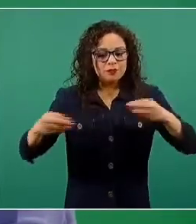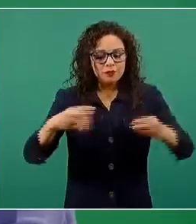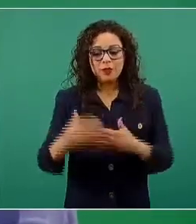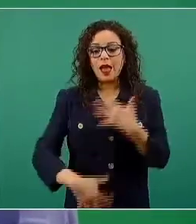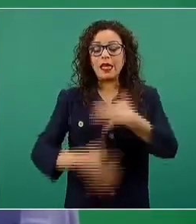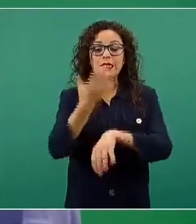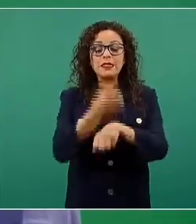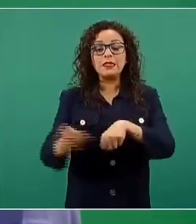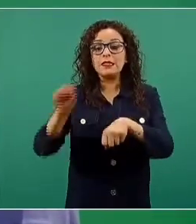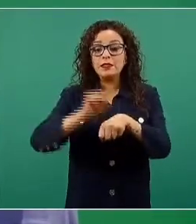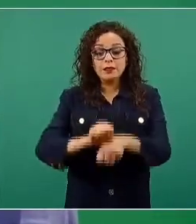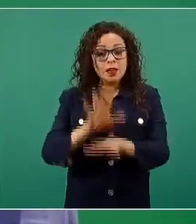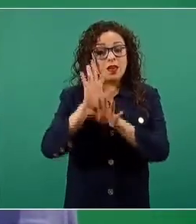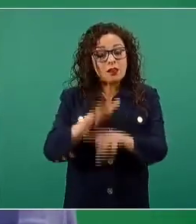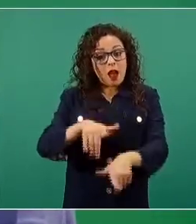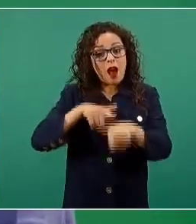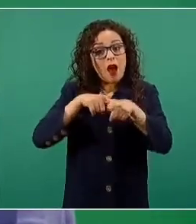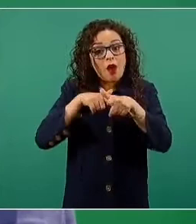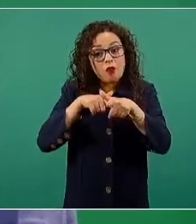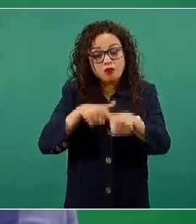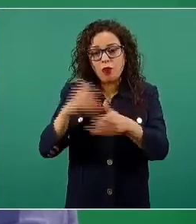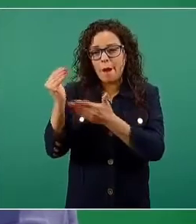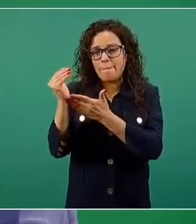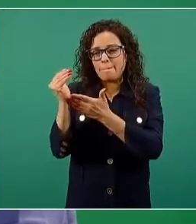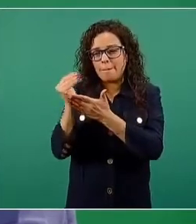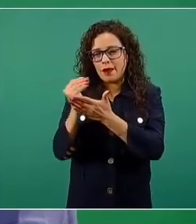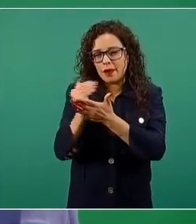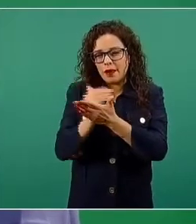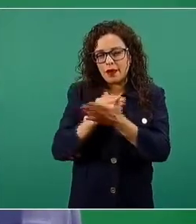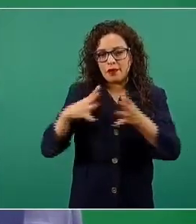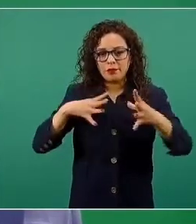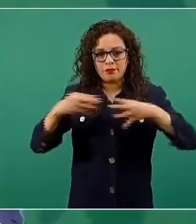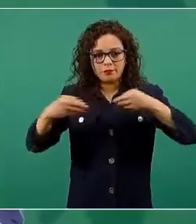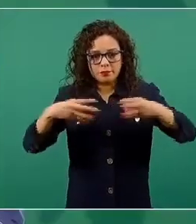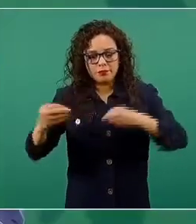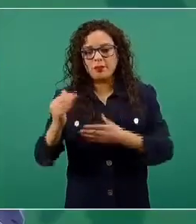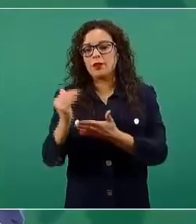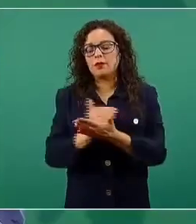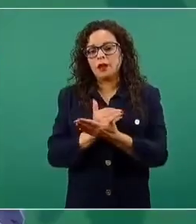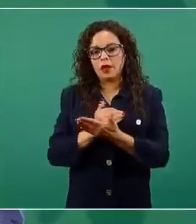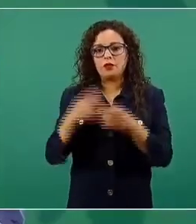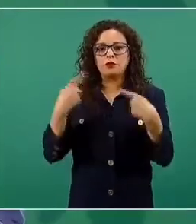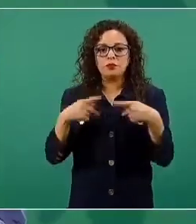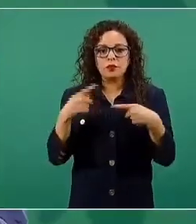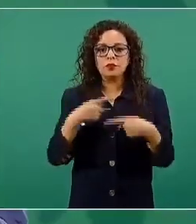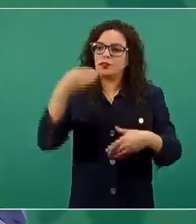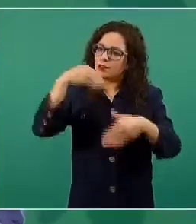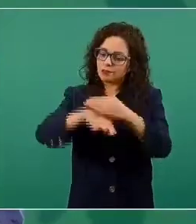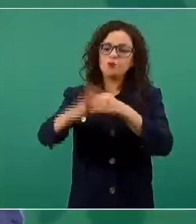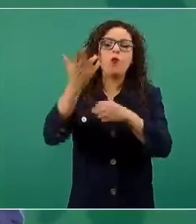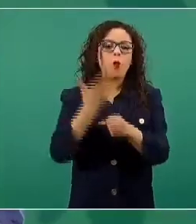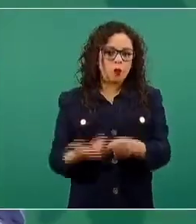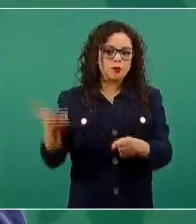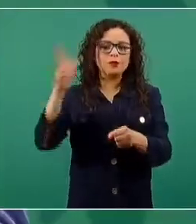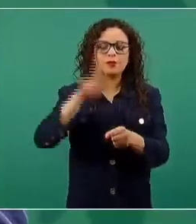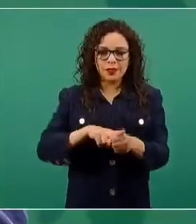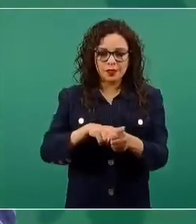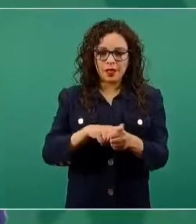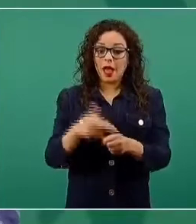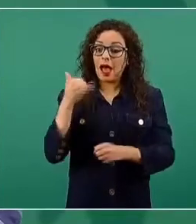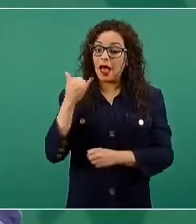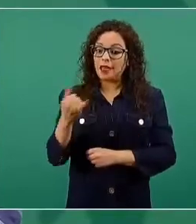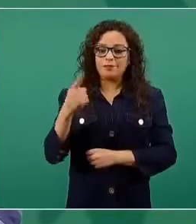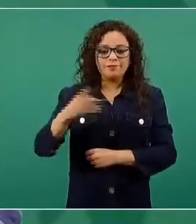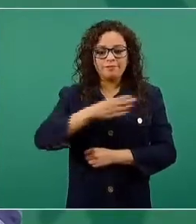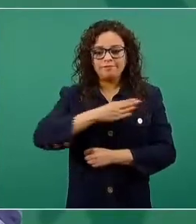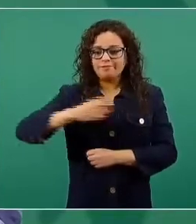semanas consecutivas, con menos casos cada día, menos personas que requieren hospitalización y, muy